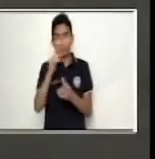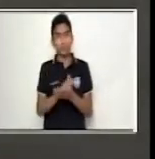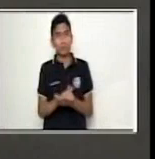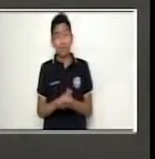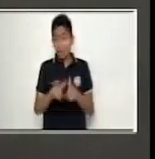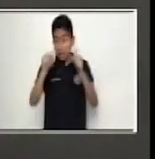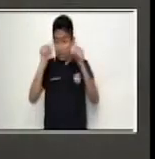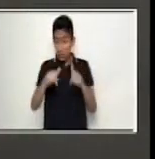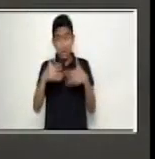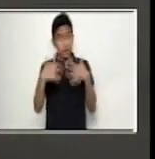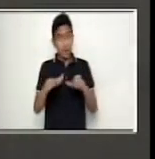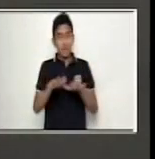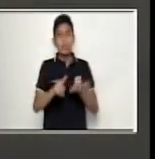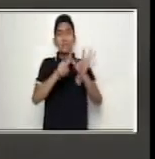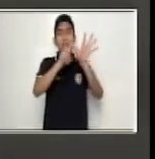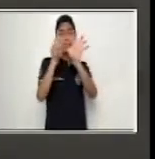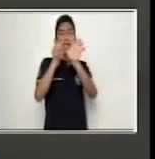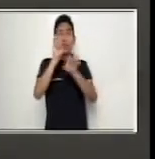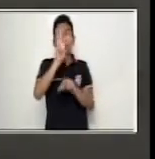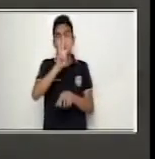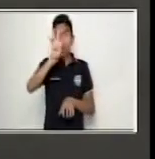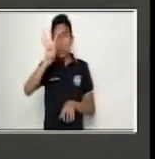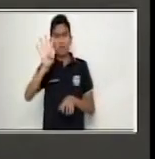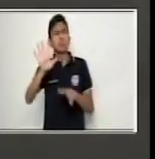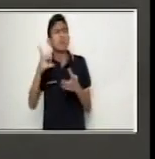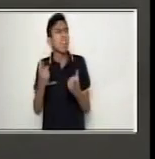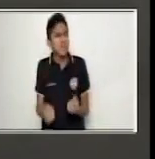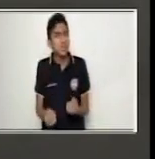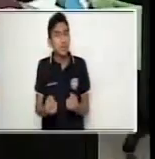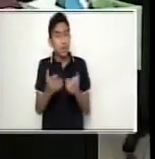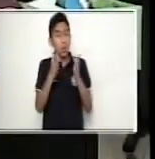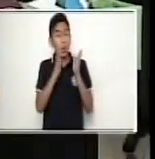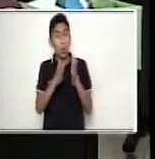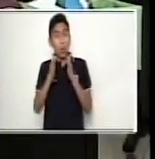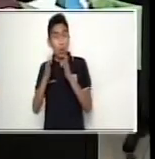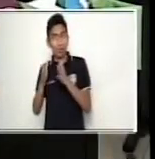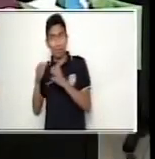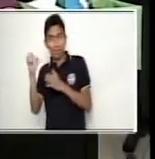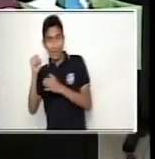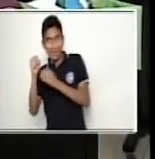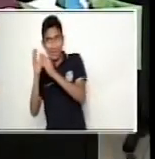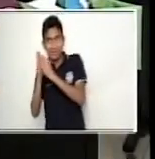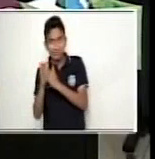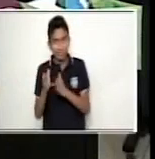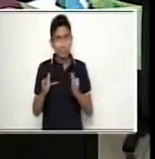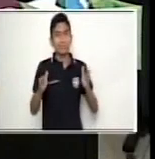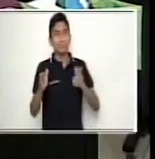que ya tienes el 634, vas a ordenarlo de derecha a izquierda.